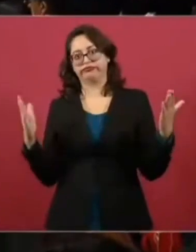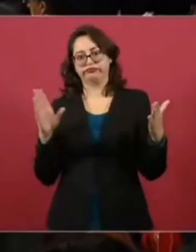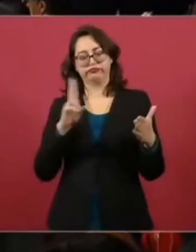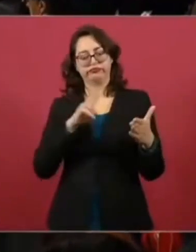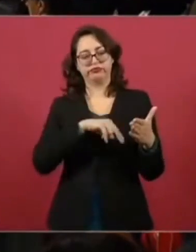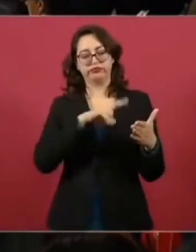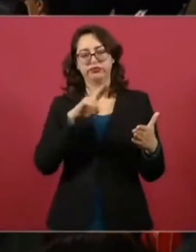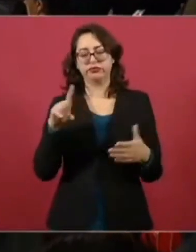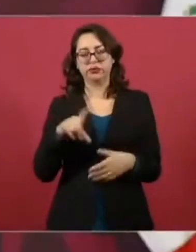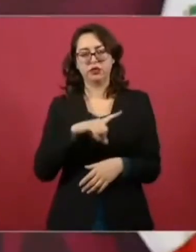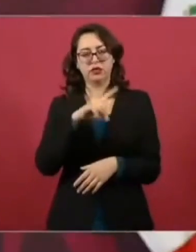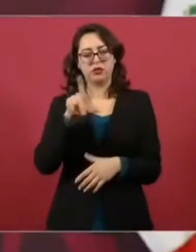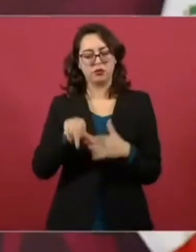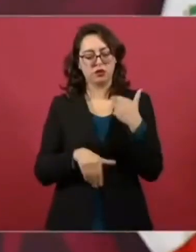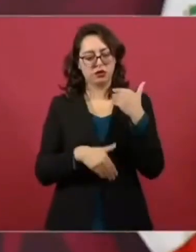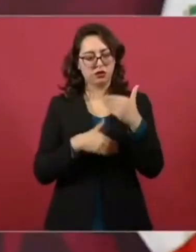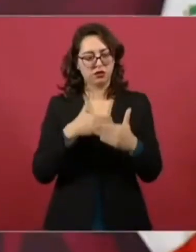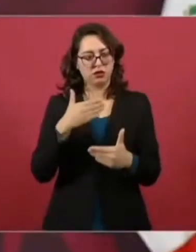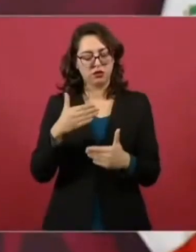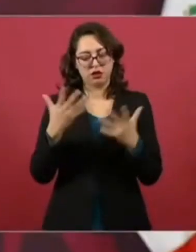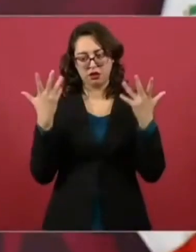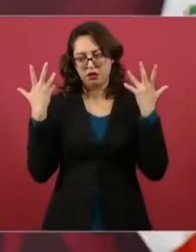Se volvió revolucionario,